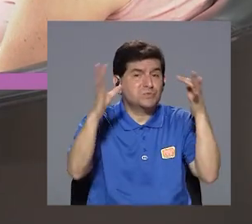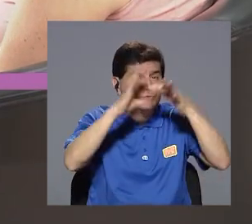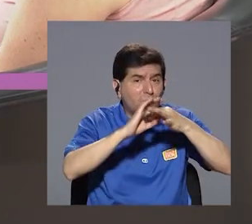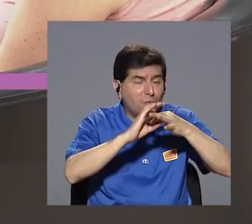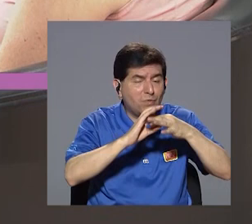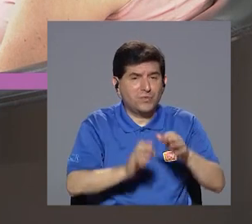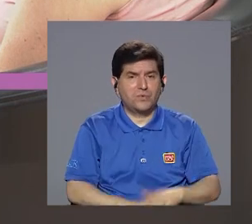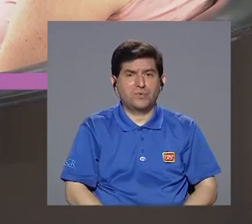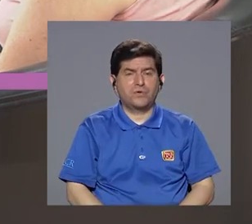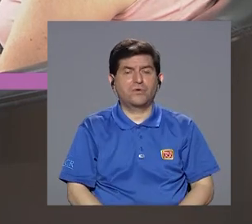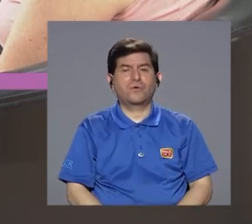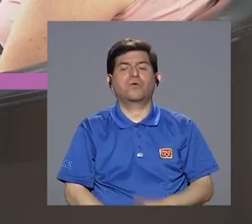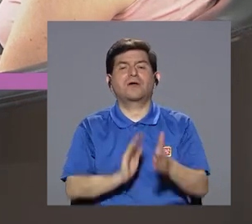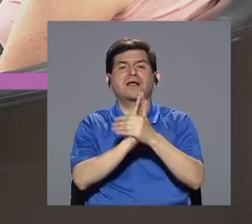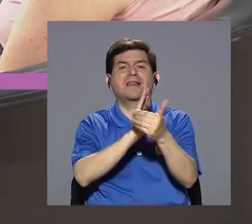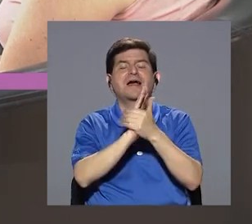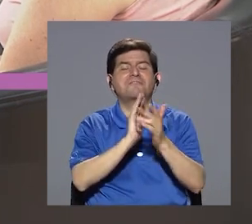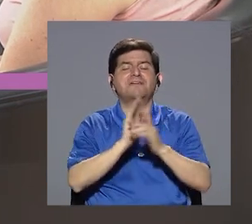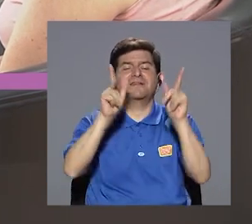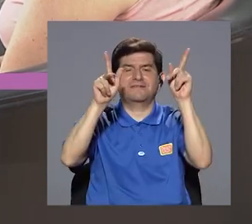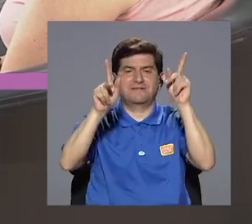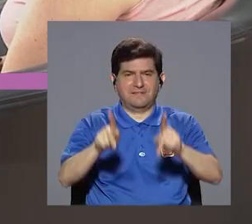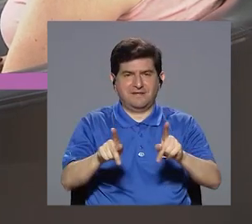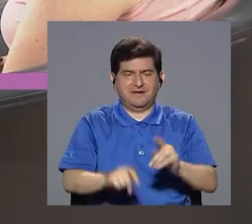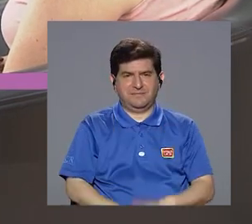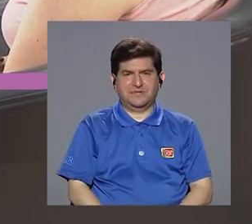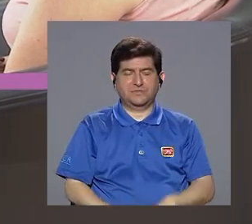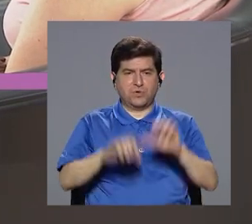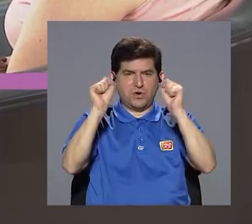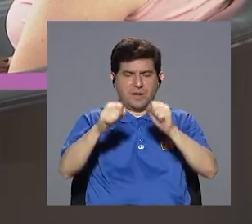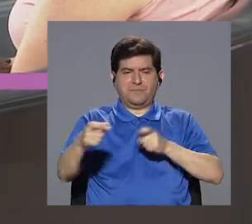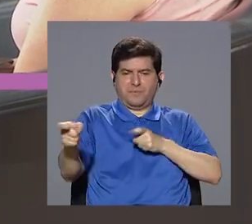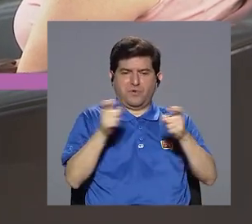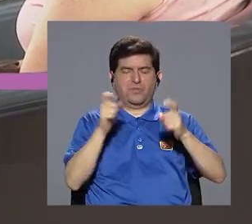ver con la capacidad que tiene la persona